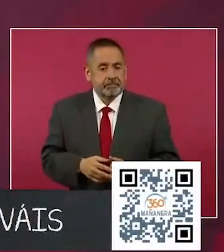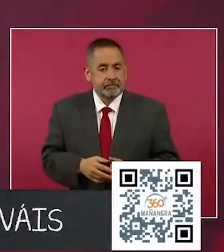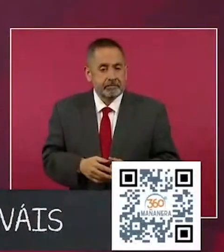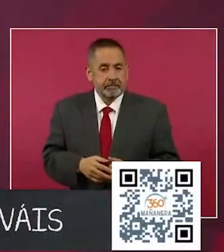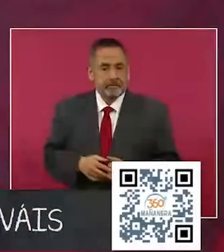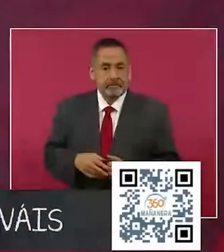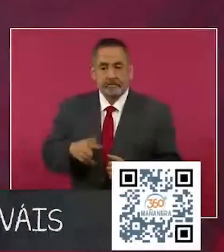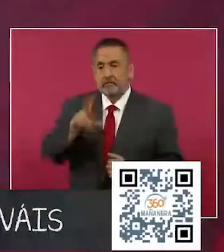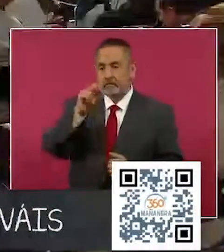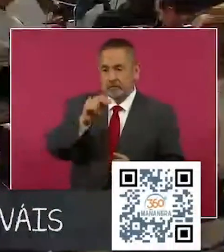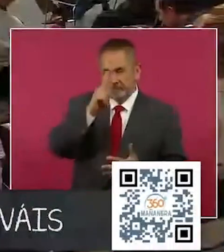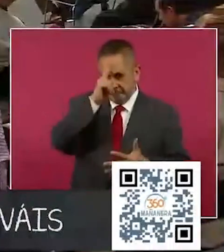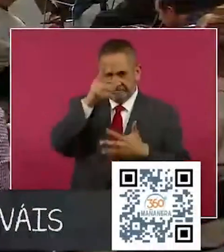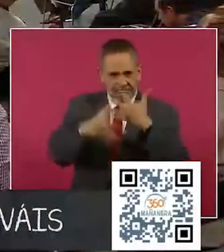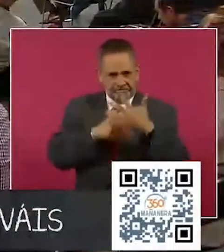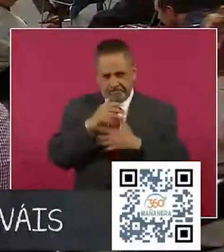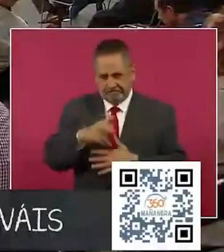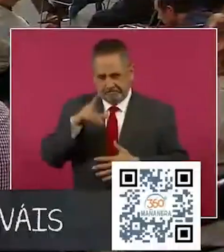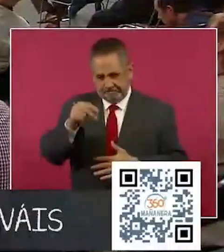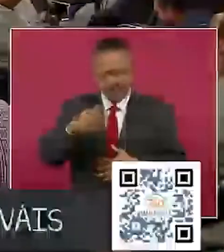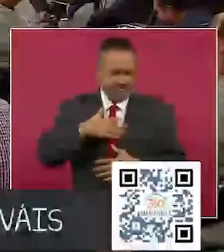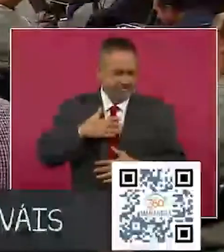de la no violencia,